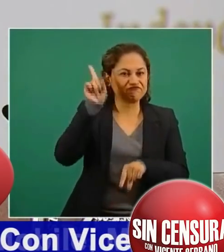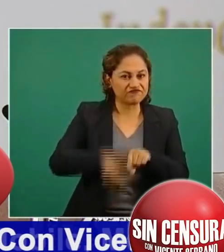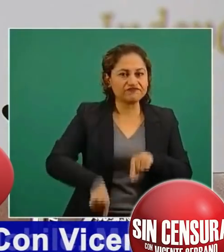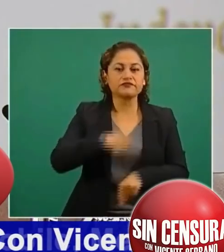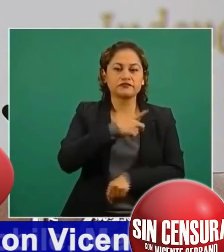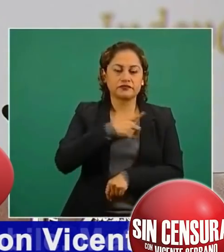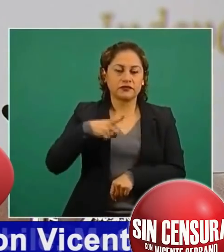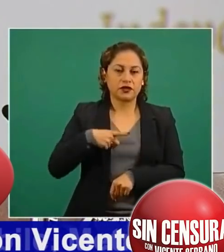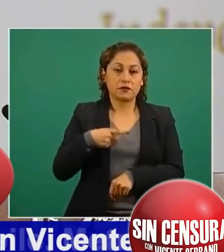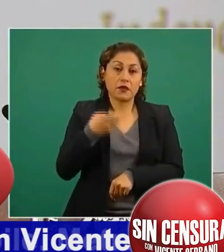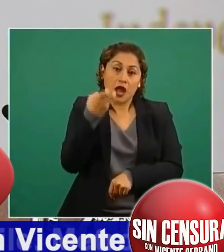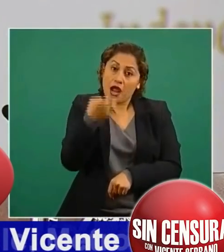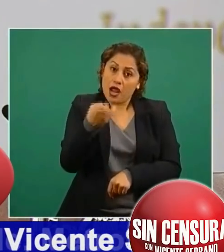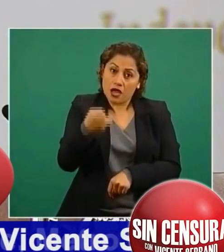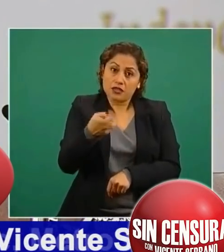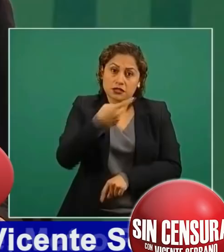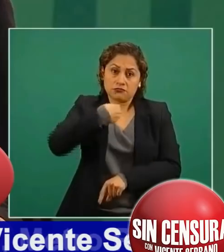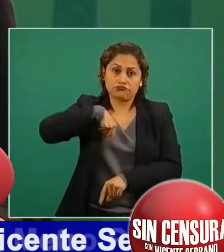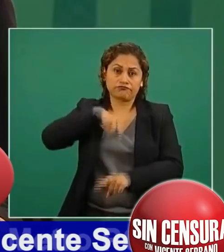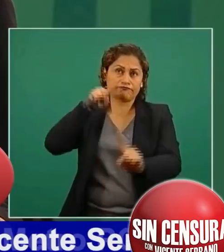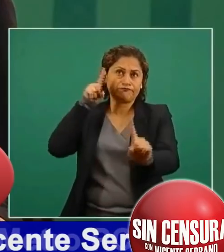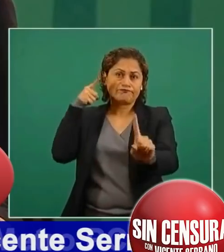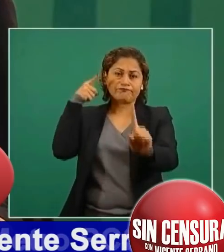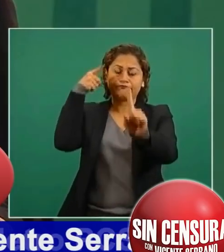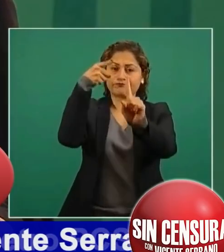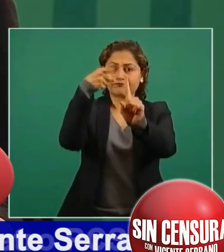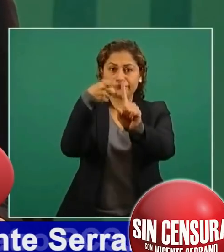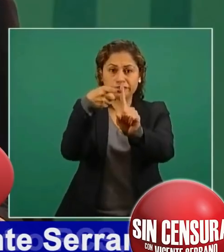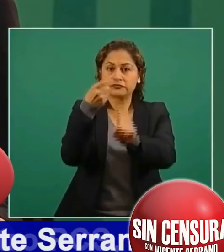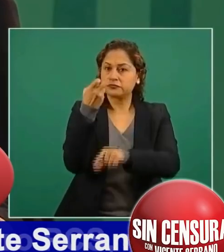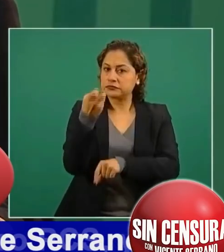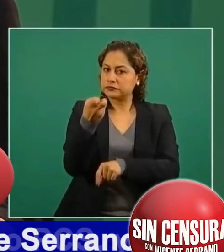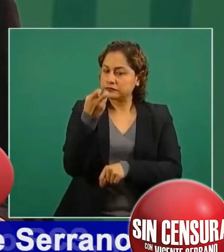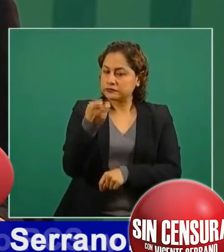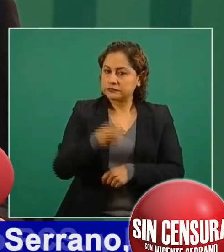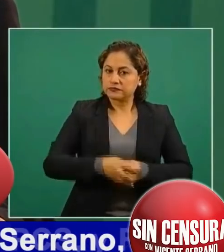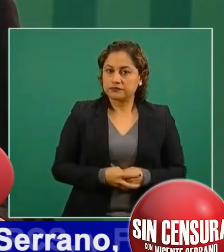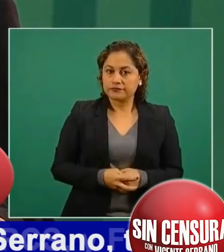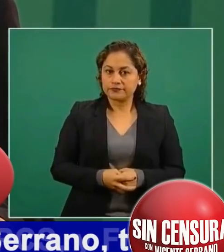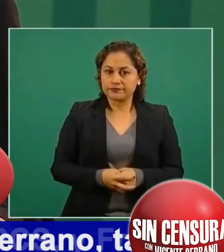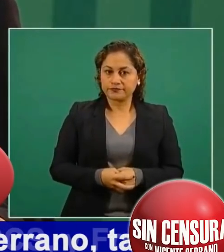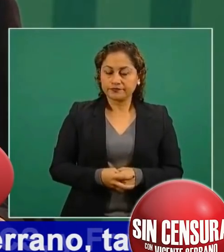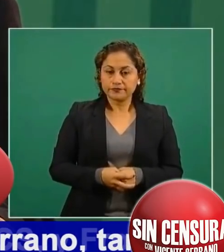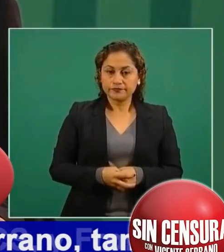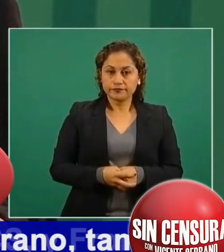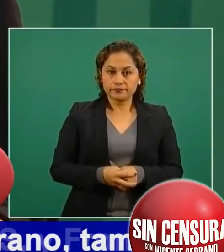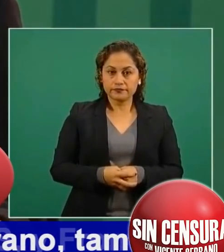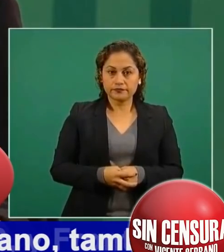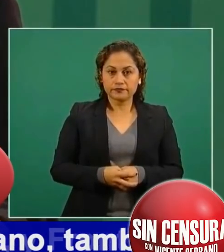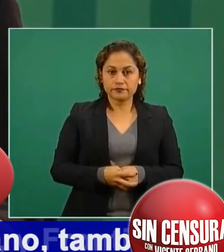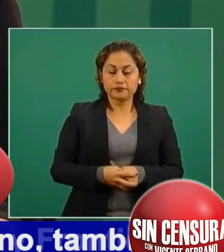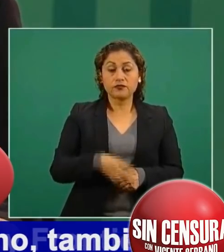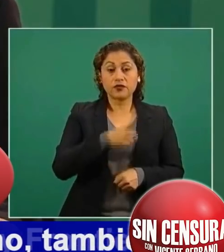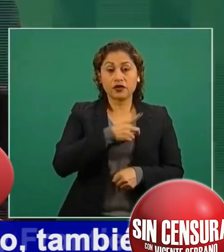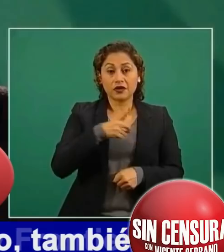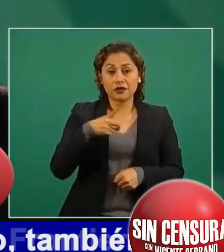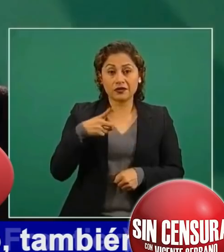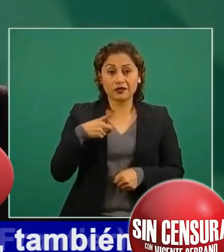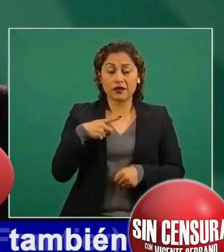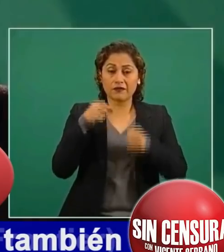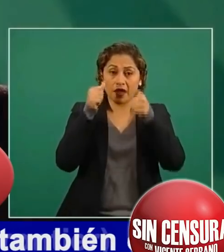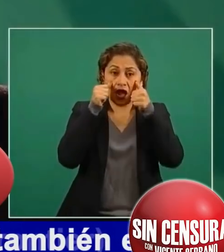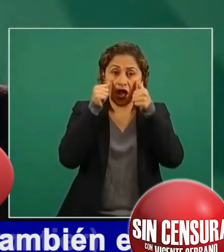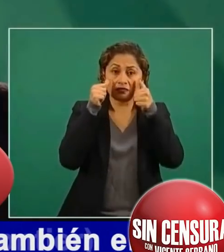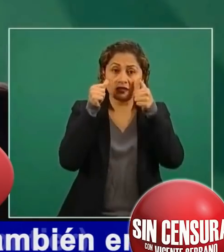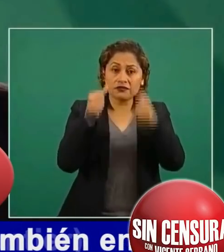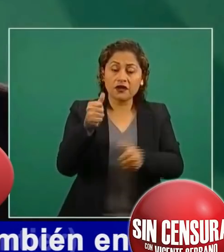un objetivo básico el que no se permita la corrupción,